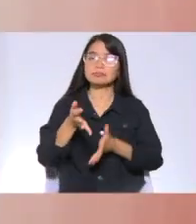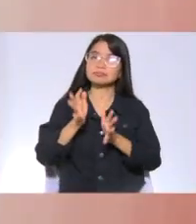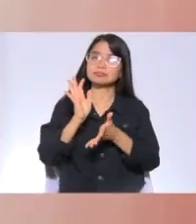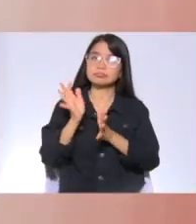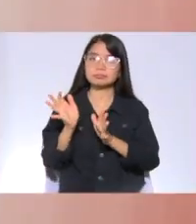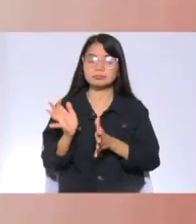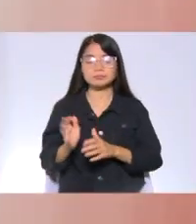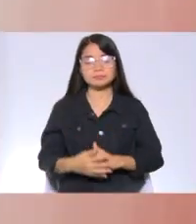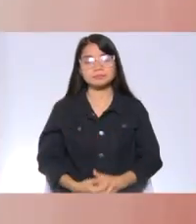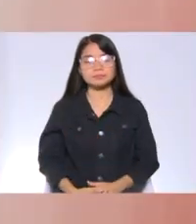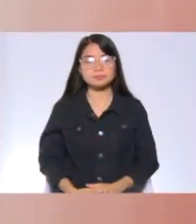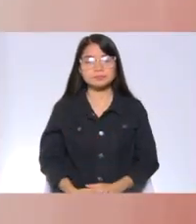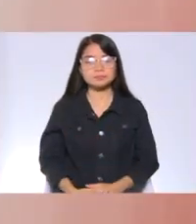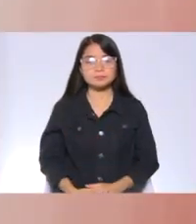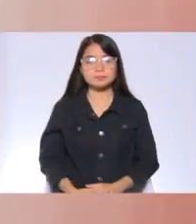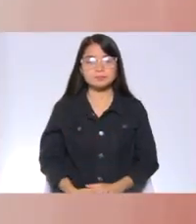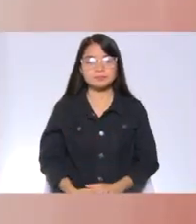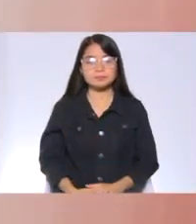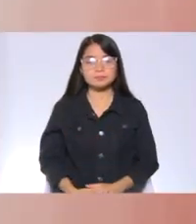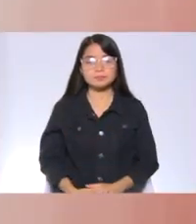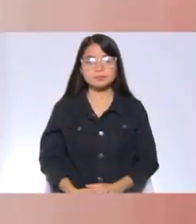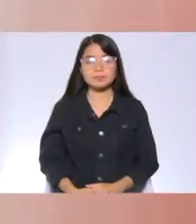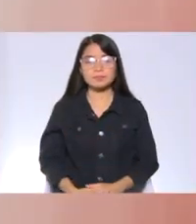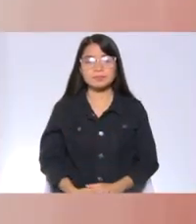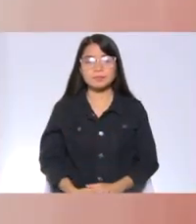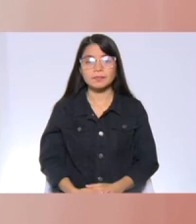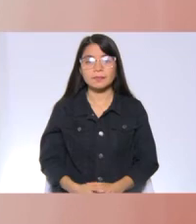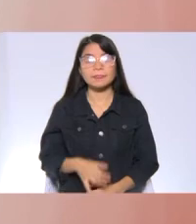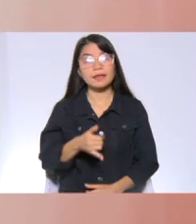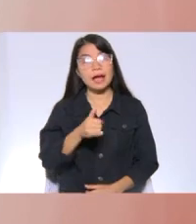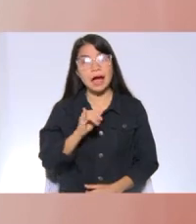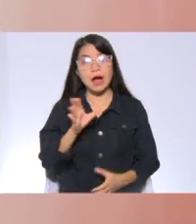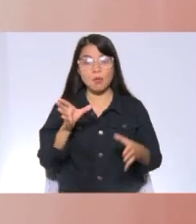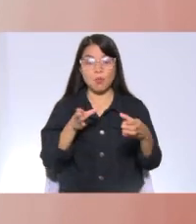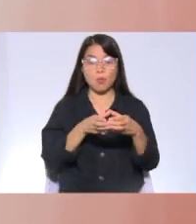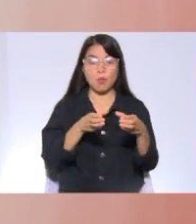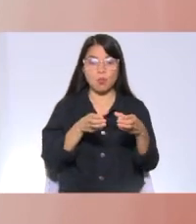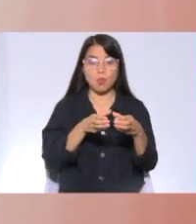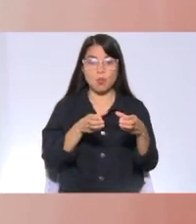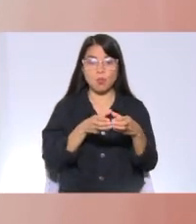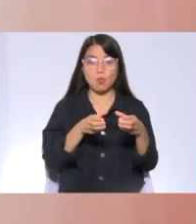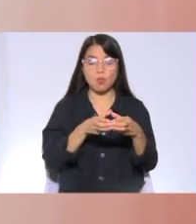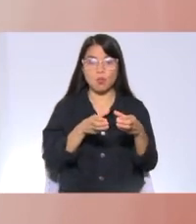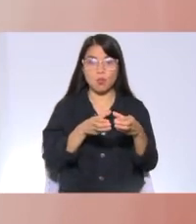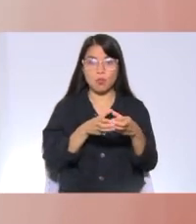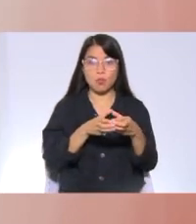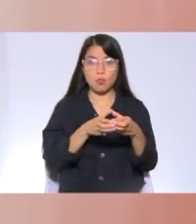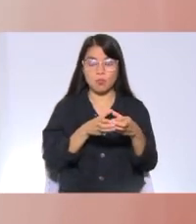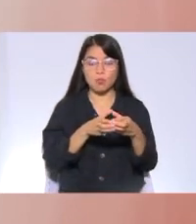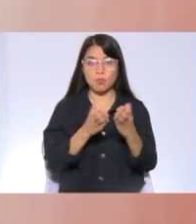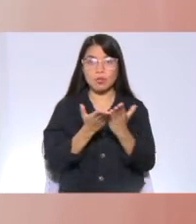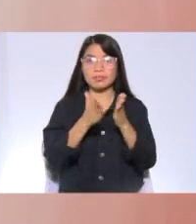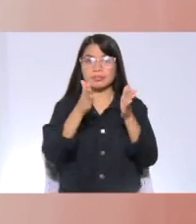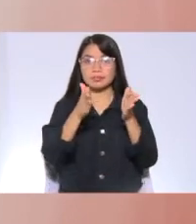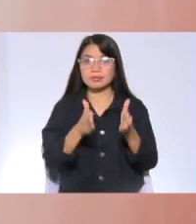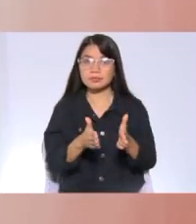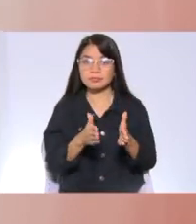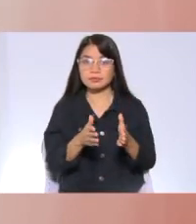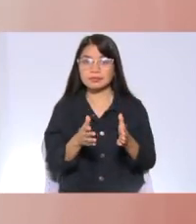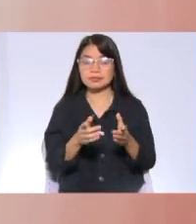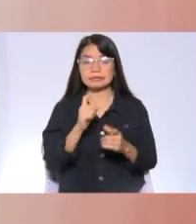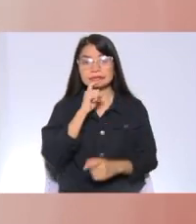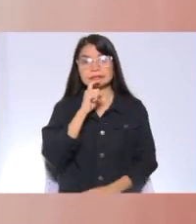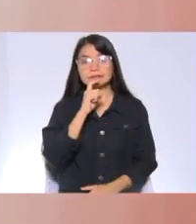que quizás todavía tiene dificultad para asociar unos elementos de la lectura con el pensamiento